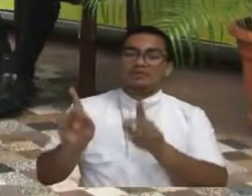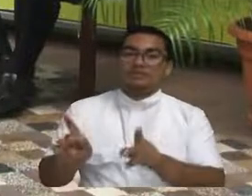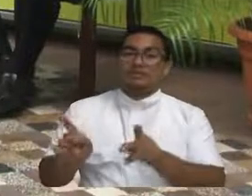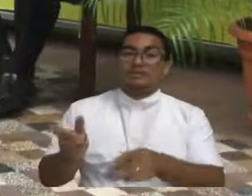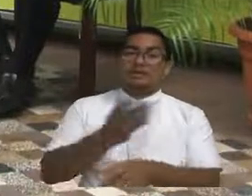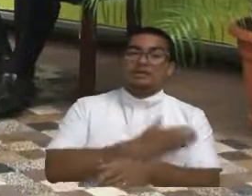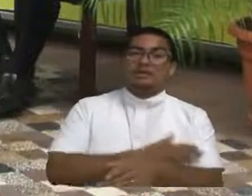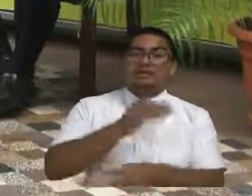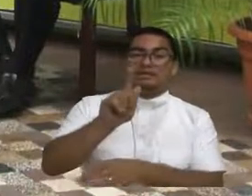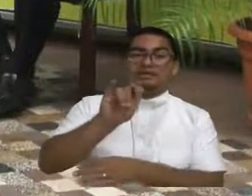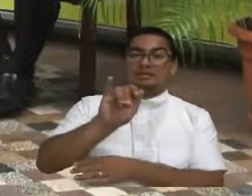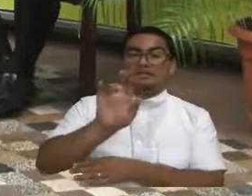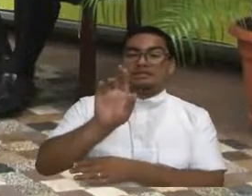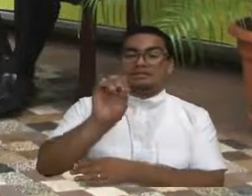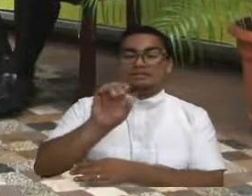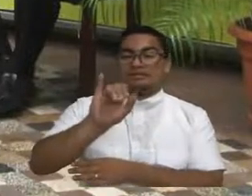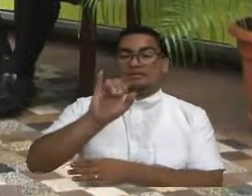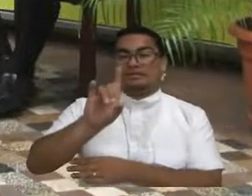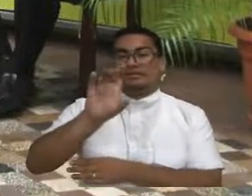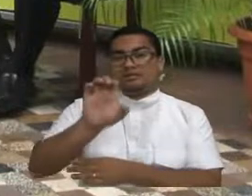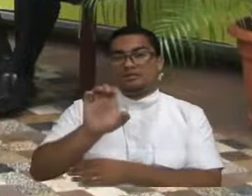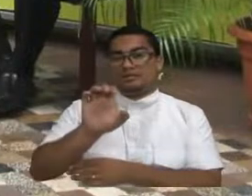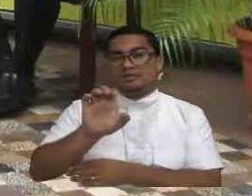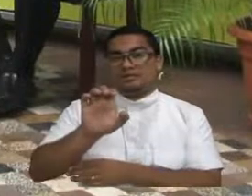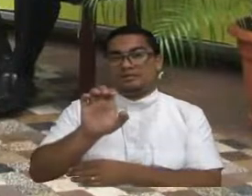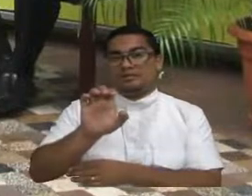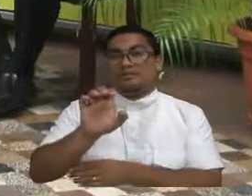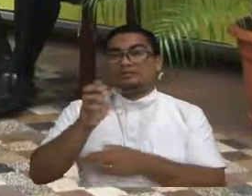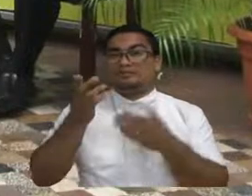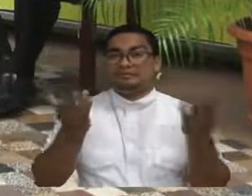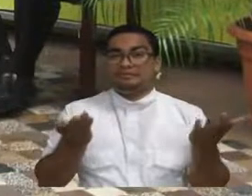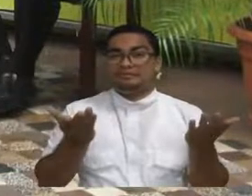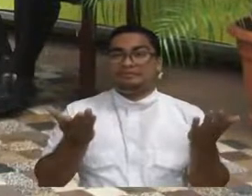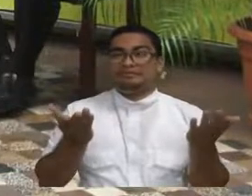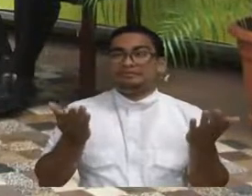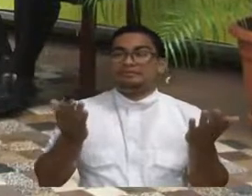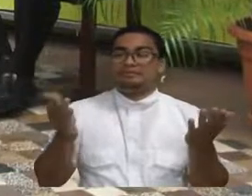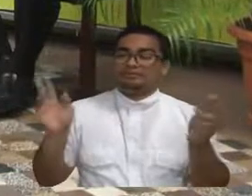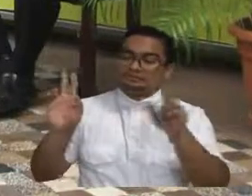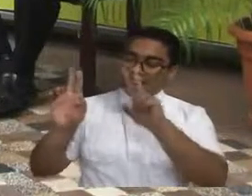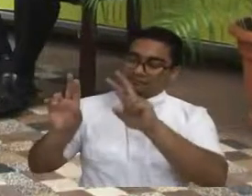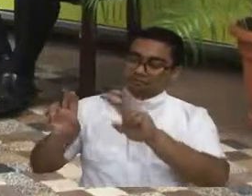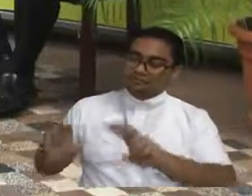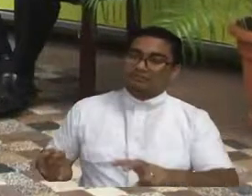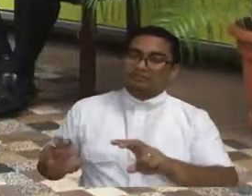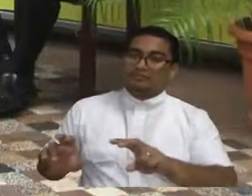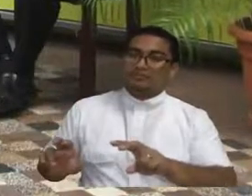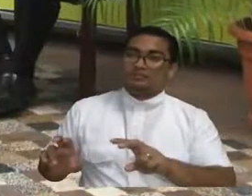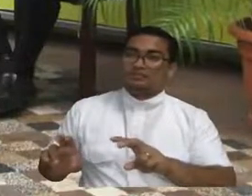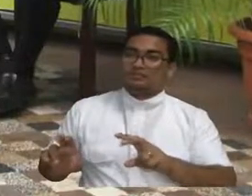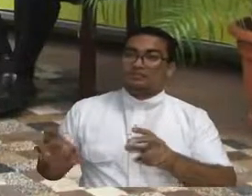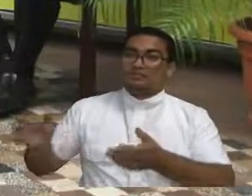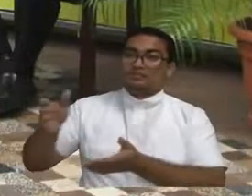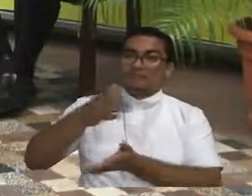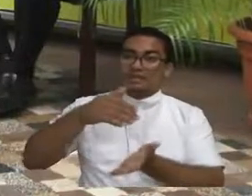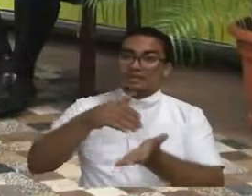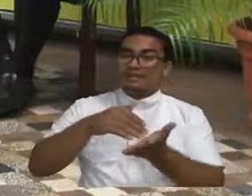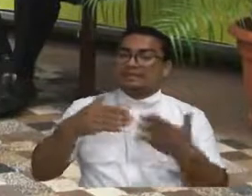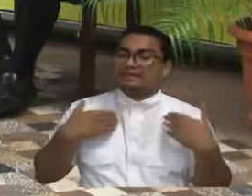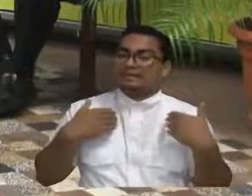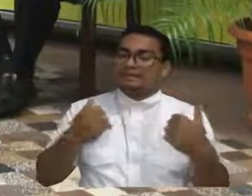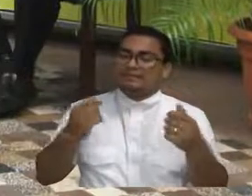tiroides, por ejemplo, antes del embarazo y antes del parto, entonces hay que hacerle chequeo en el centro de salud para ver cómo está